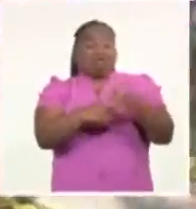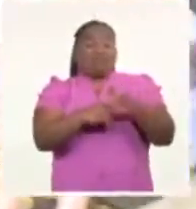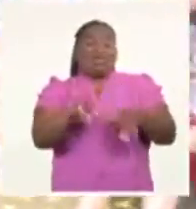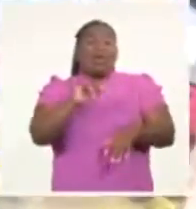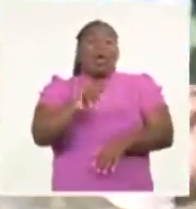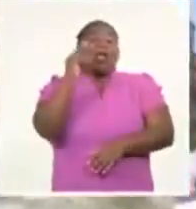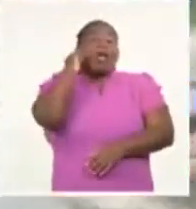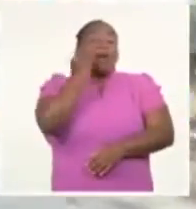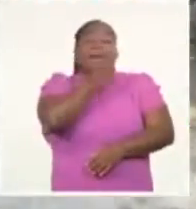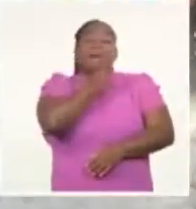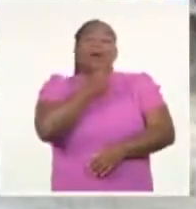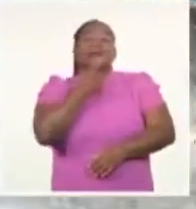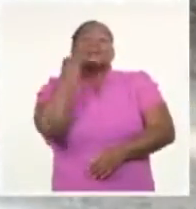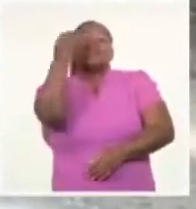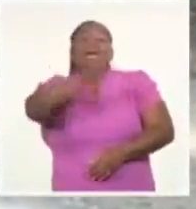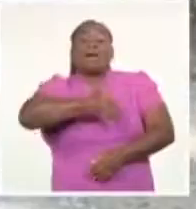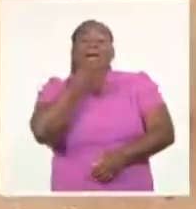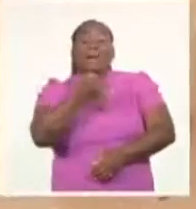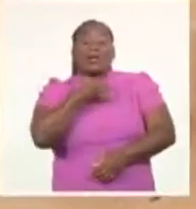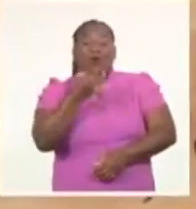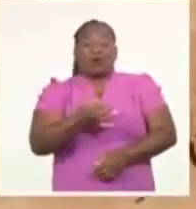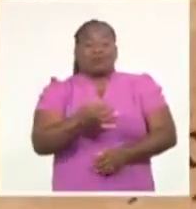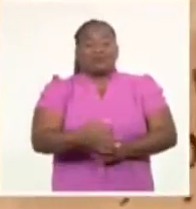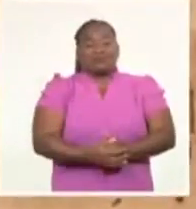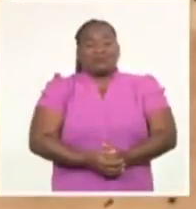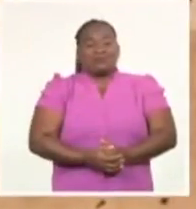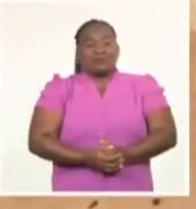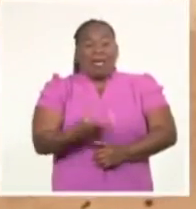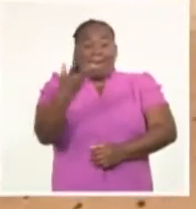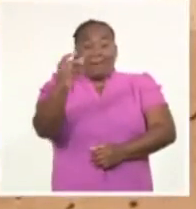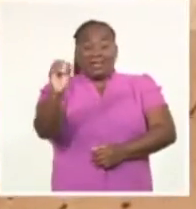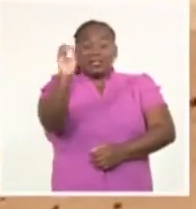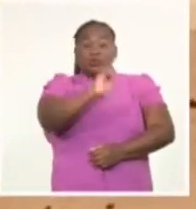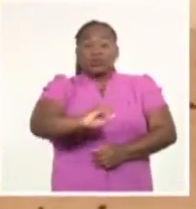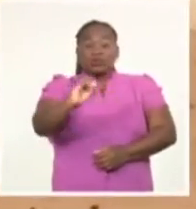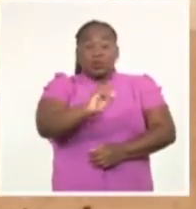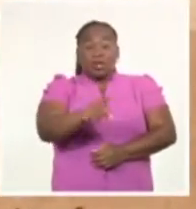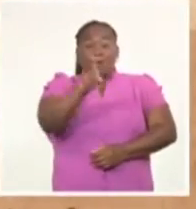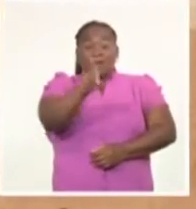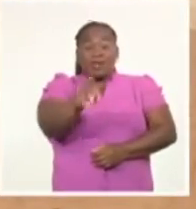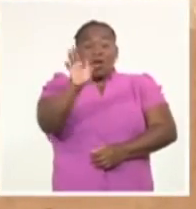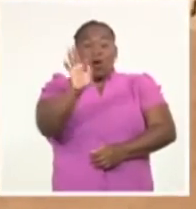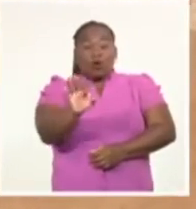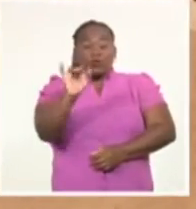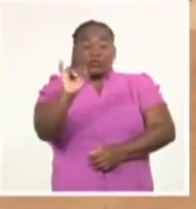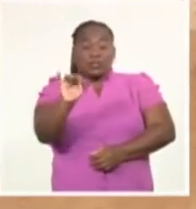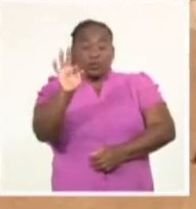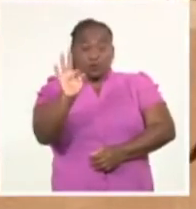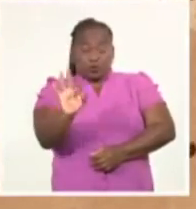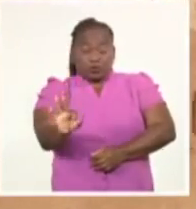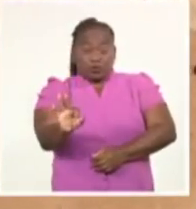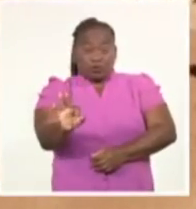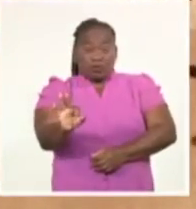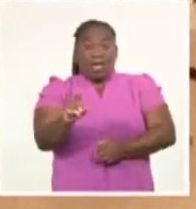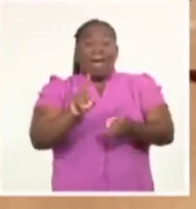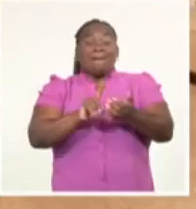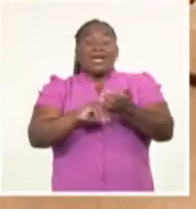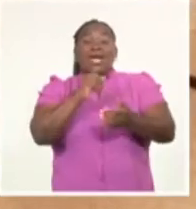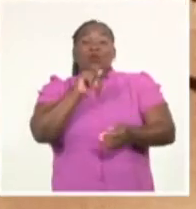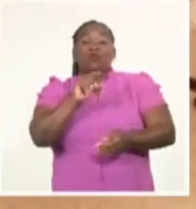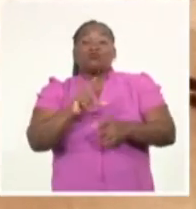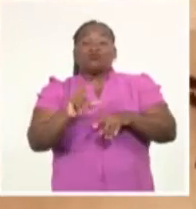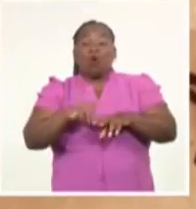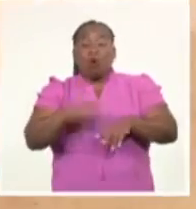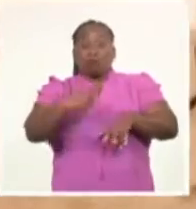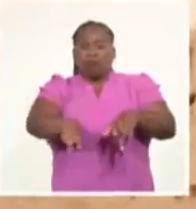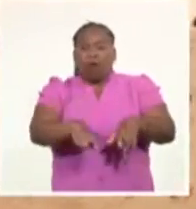Martí desde sus principios éticos. El 20 de octubre de 1868, Perucho Figueredo y otros